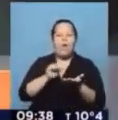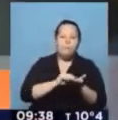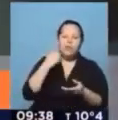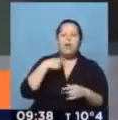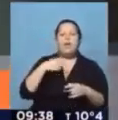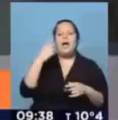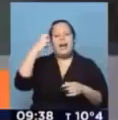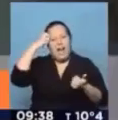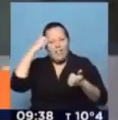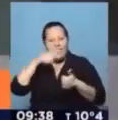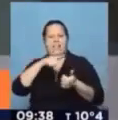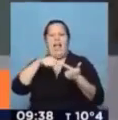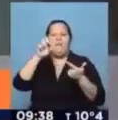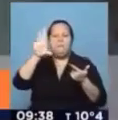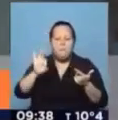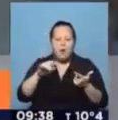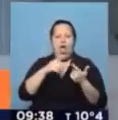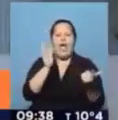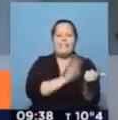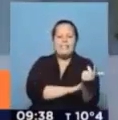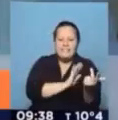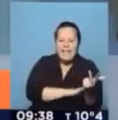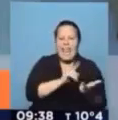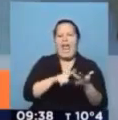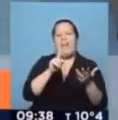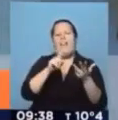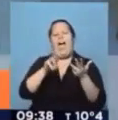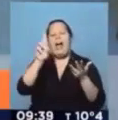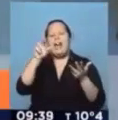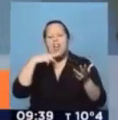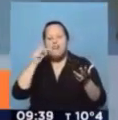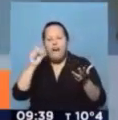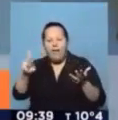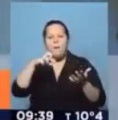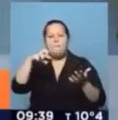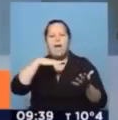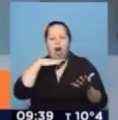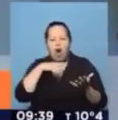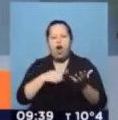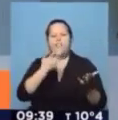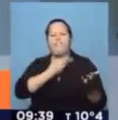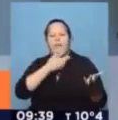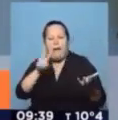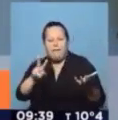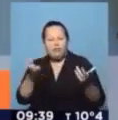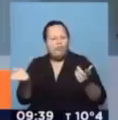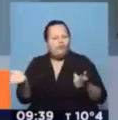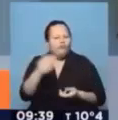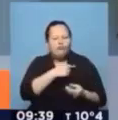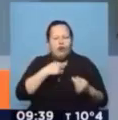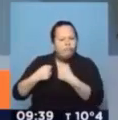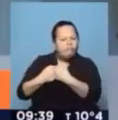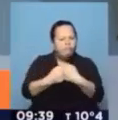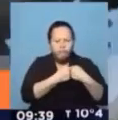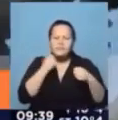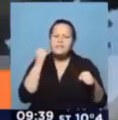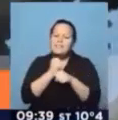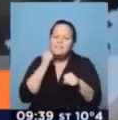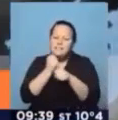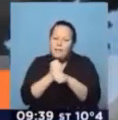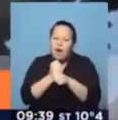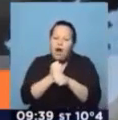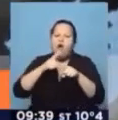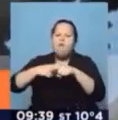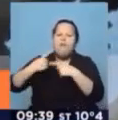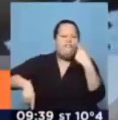diputadas que van desde la Unión Cívica Radical, el PRO, el Frente de Izquierda, el Frente Renovador, el PJ, el Frente por la Victoria. Es decir, realmente estamos haciendo un